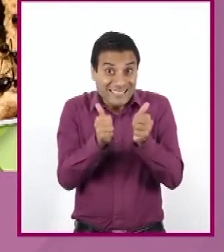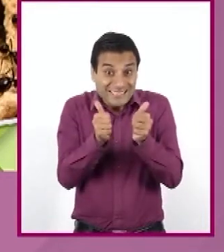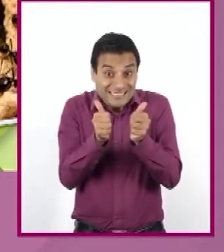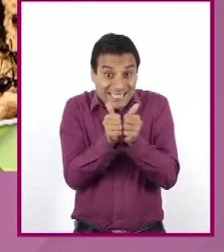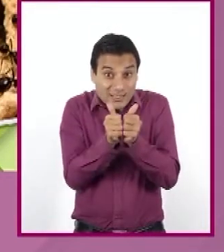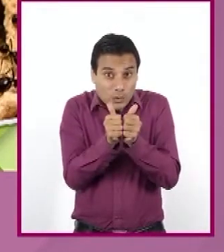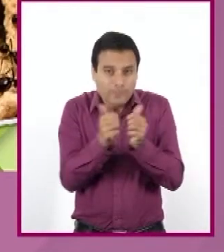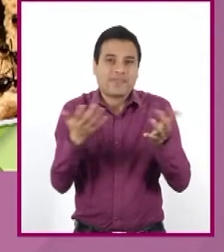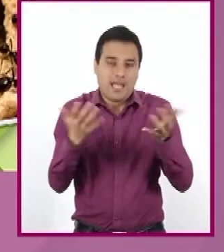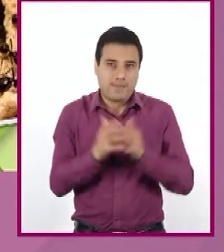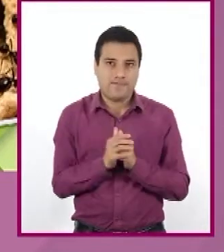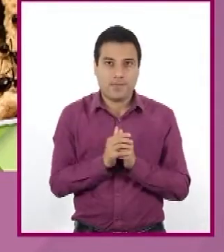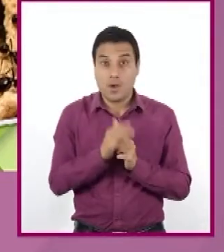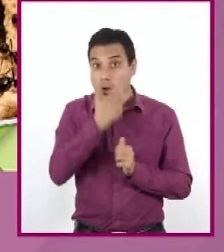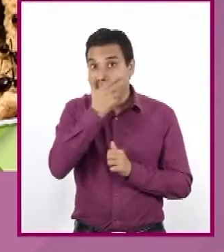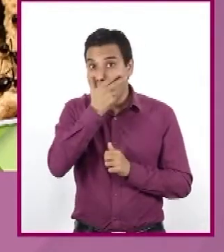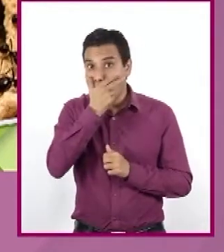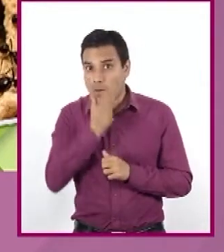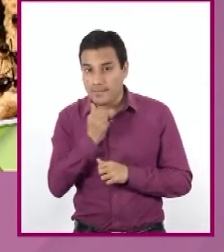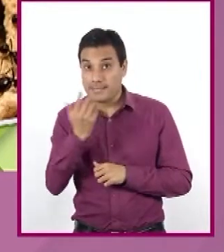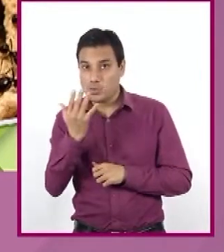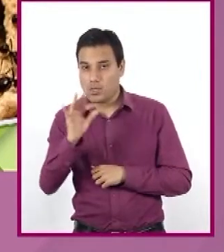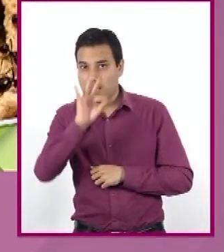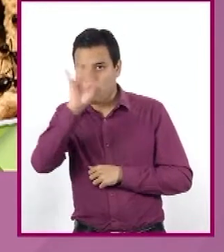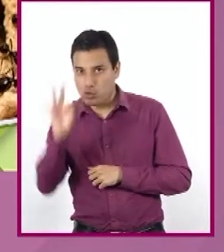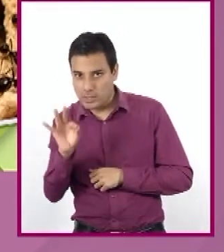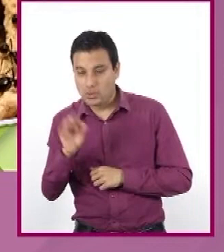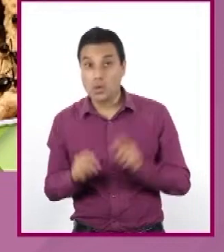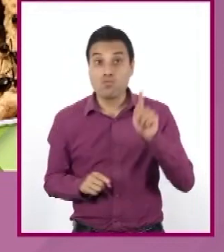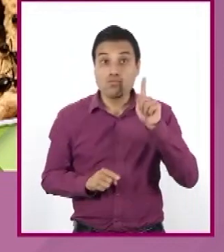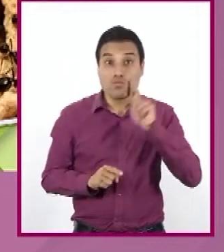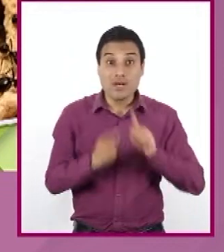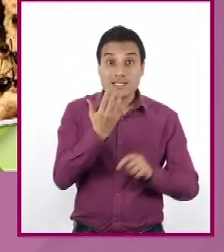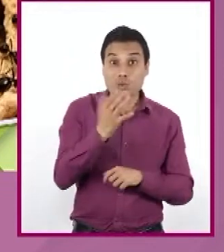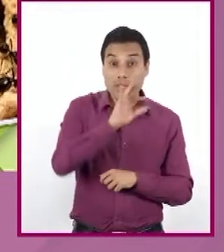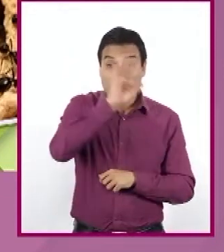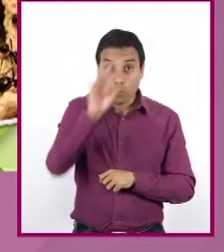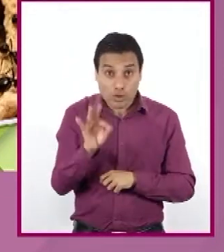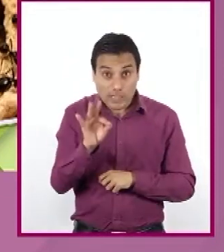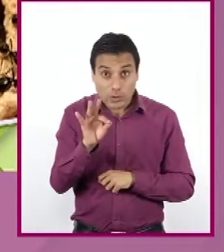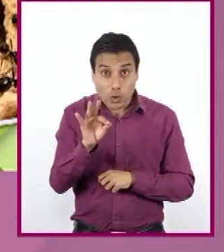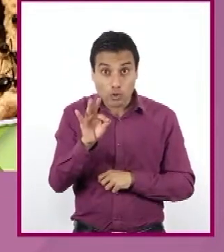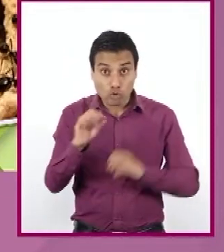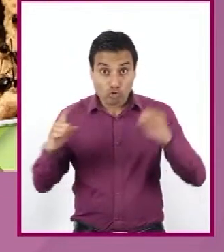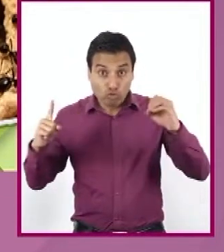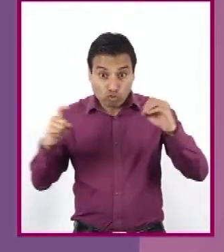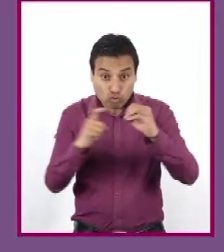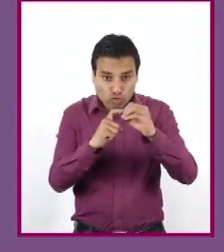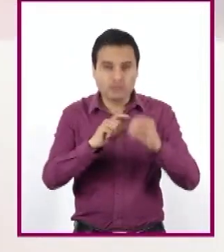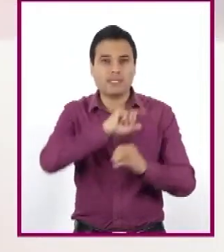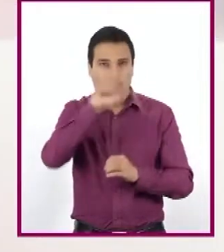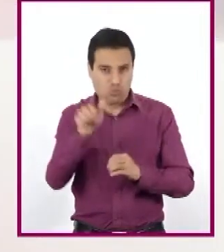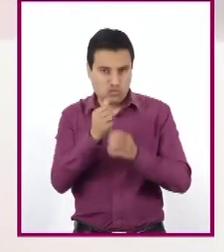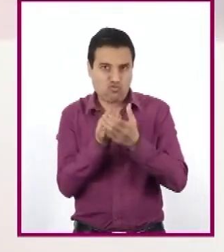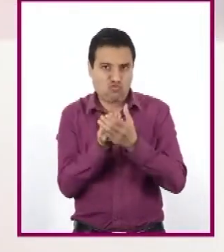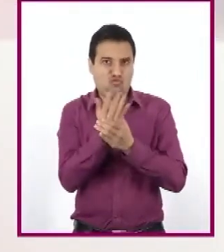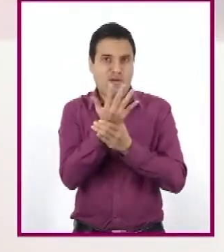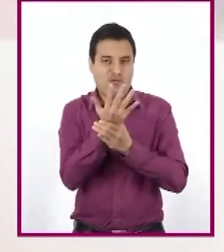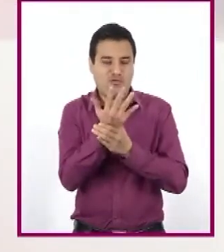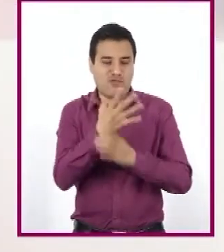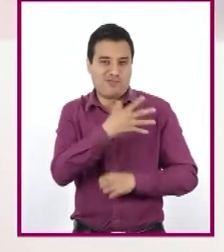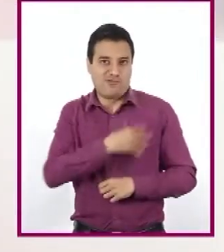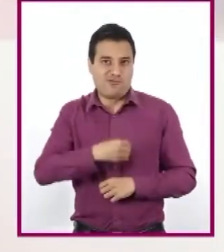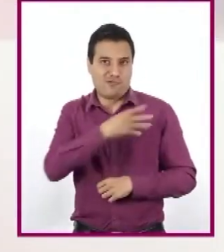aporta la mitad de la información genética y el otro la mitad faltante, dando origen a un nuevo ser. Esto me parece